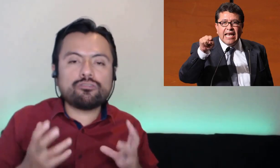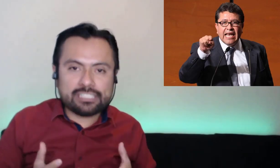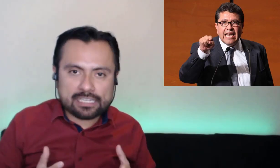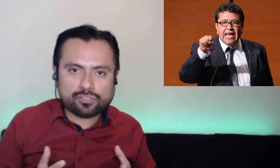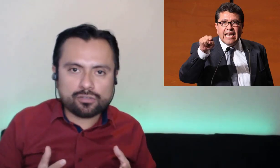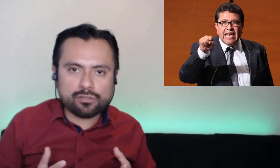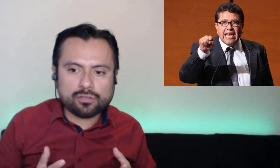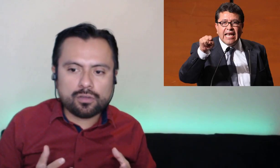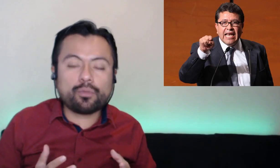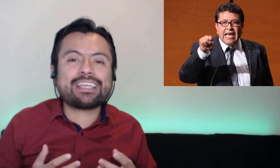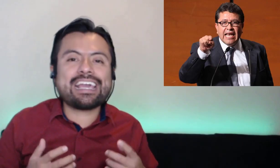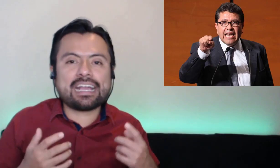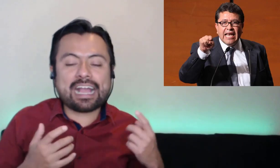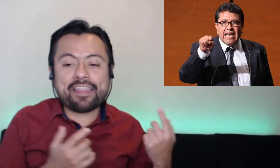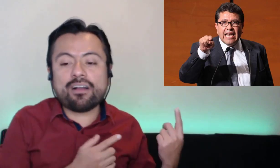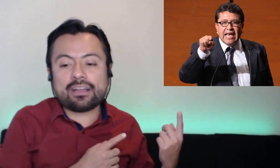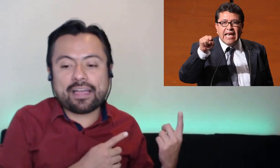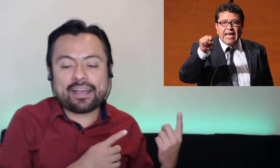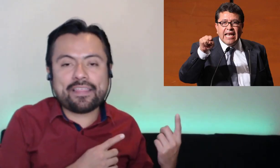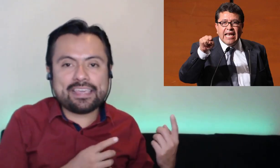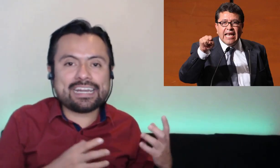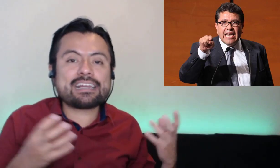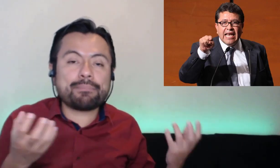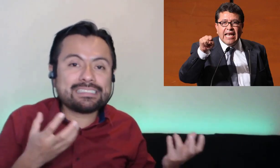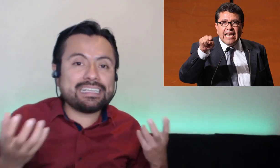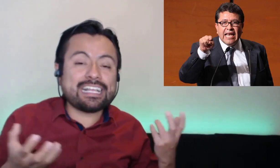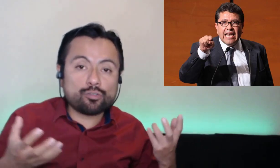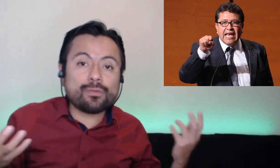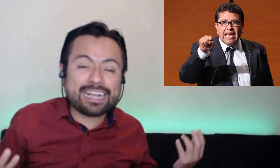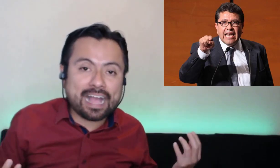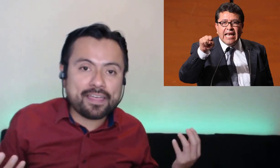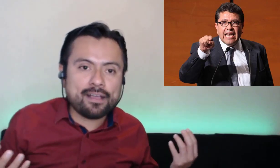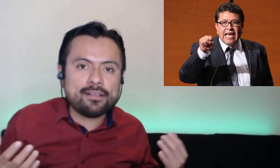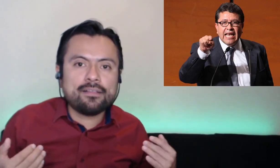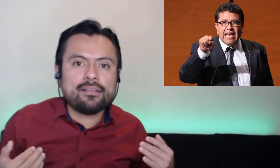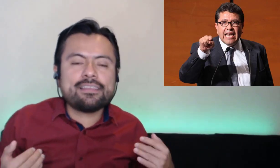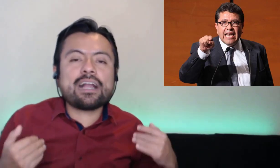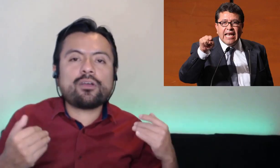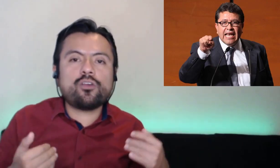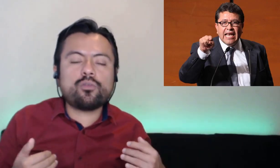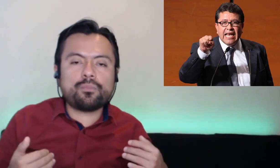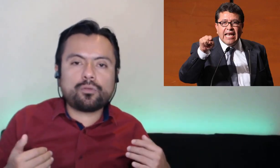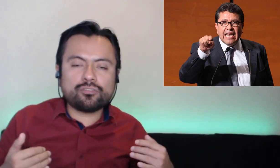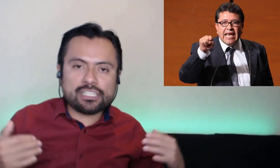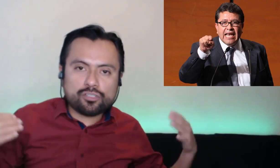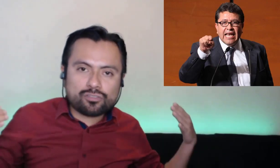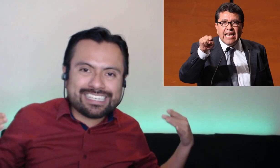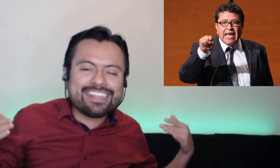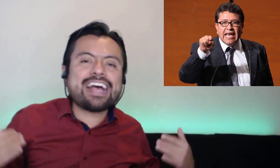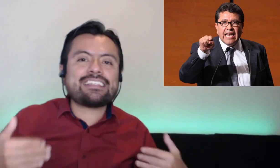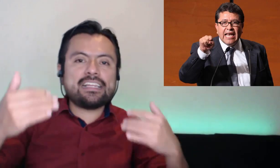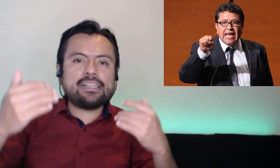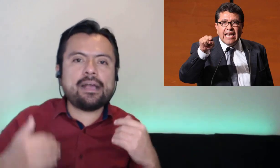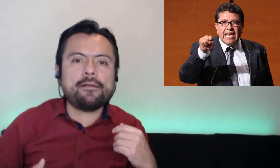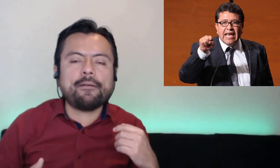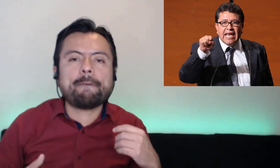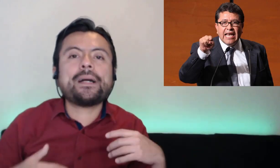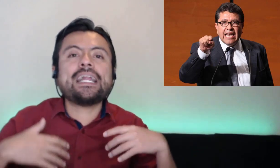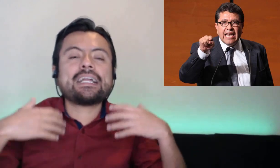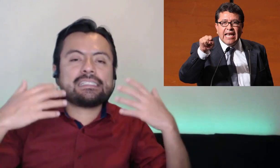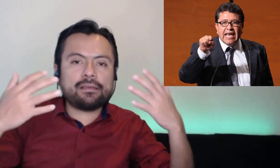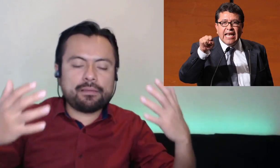hay un consenso porque cada cada quien representa su bancada ya cuando hay un consenso se le da salida